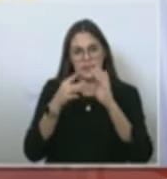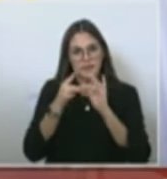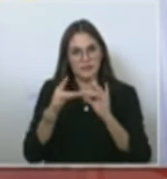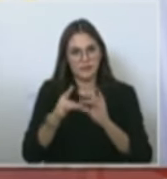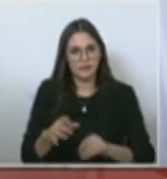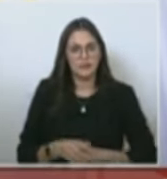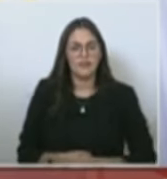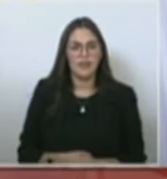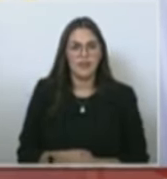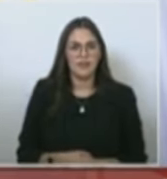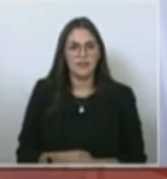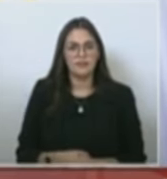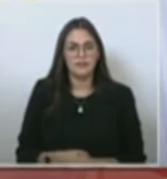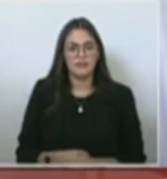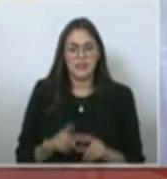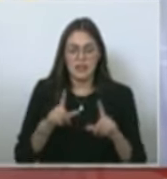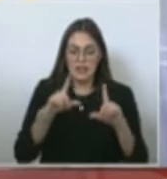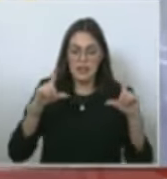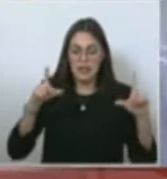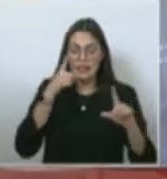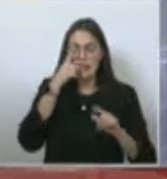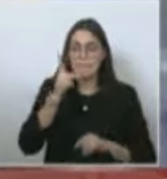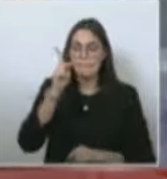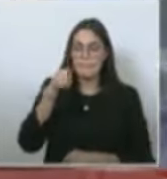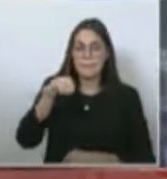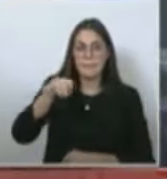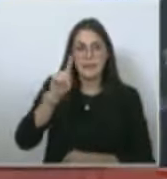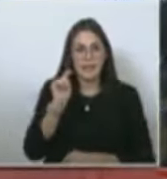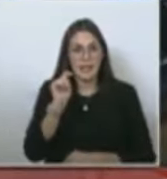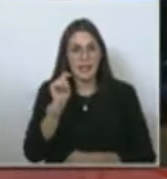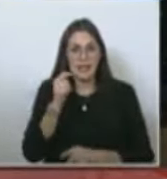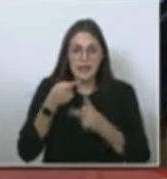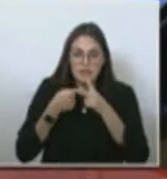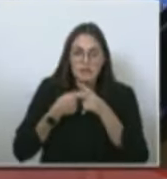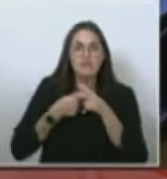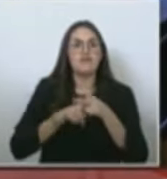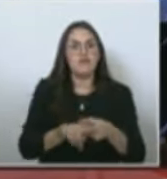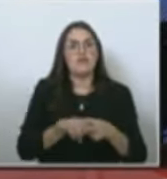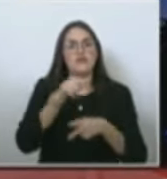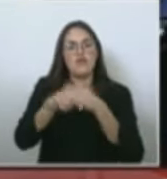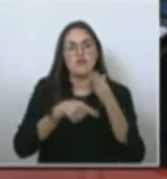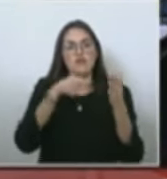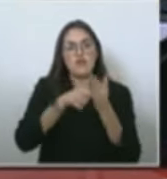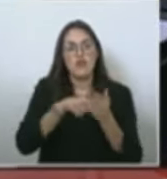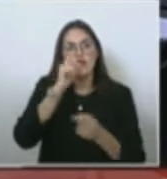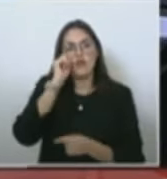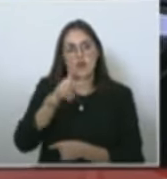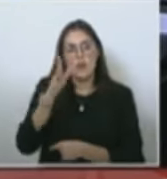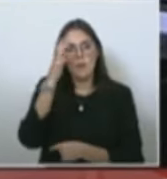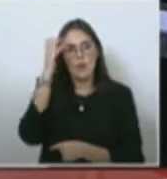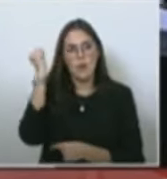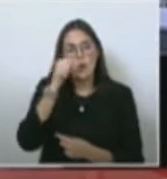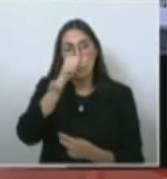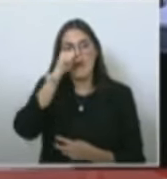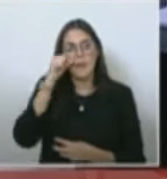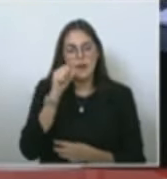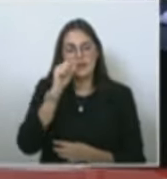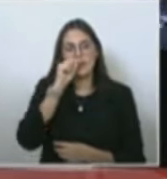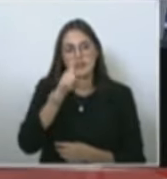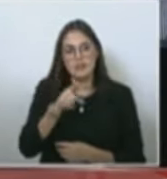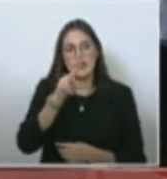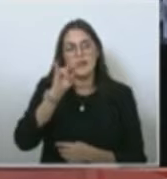El PMT surge enarbolando las banderas de Hidalgo, Morelos, Juárez, Flores Magón,